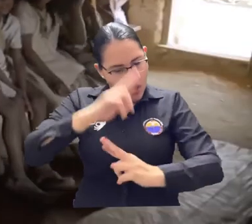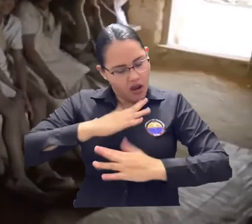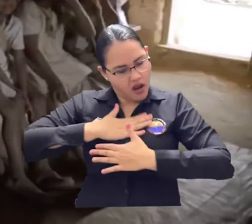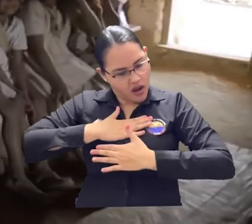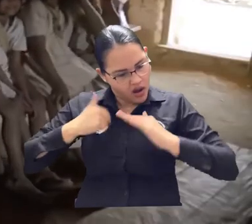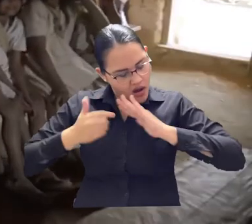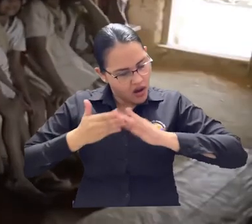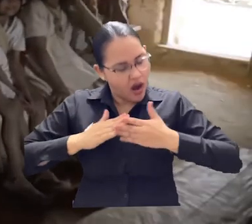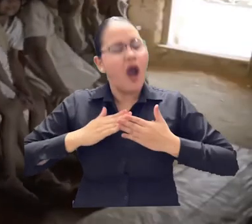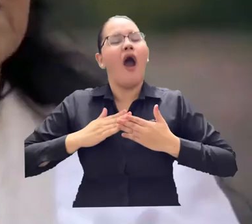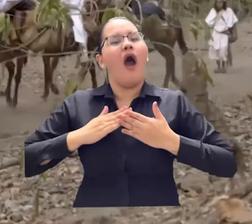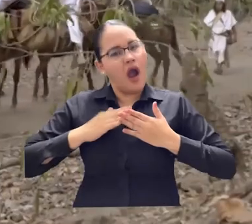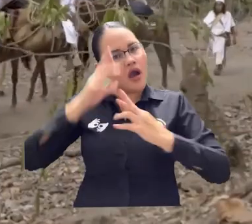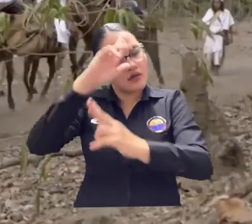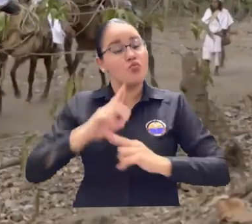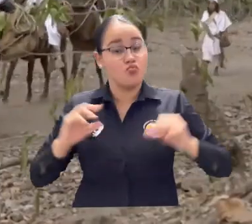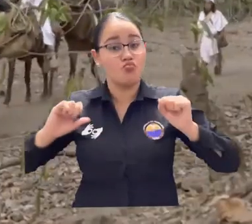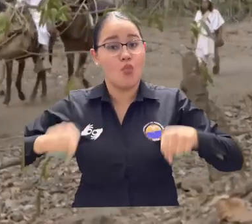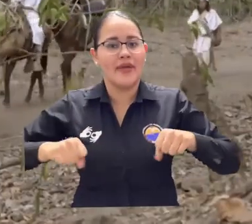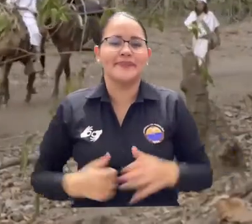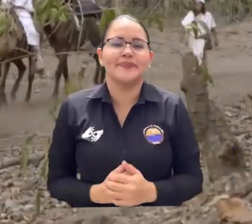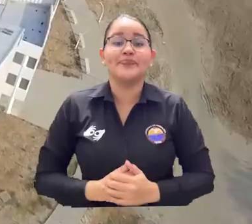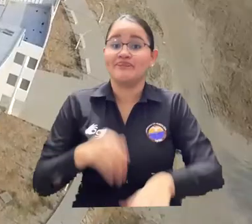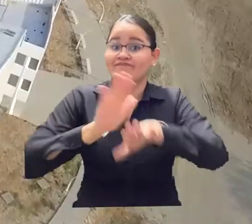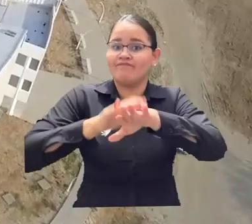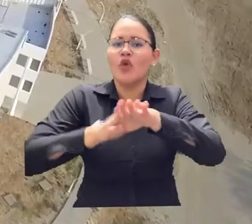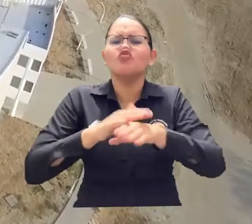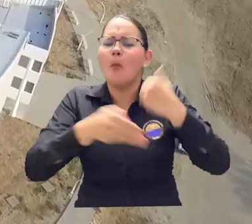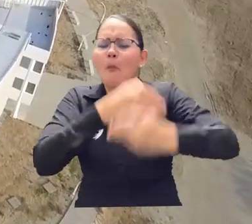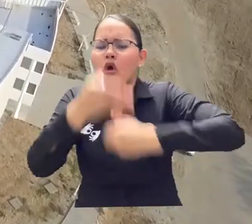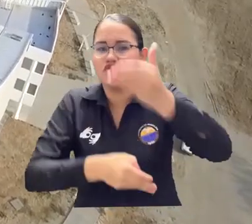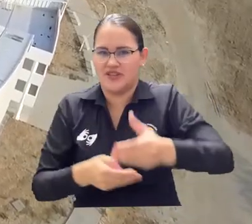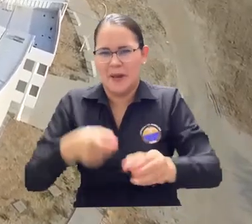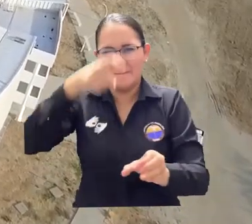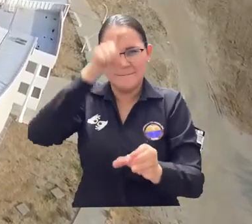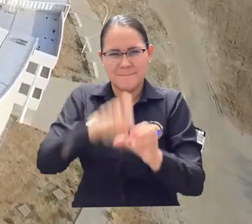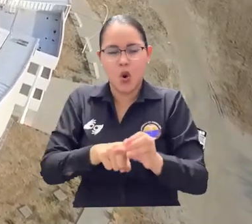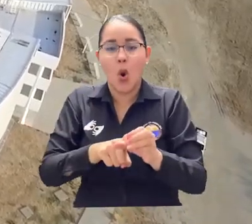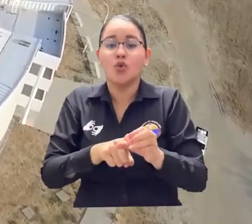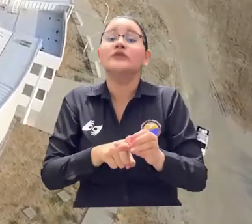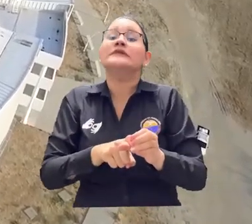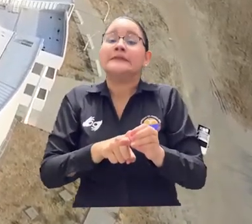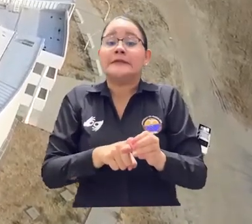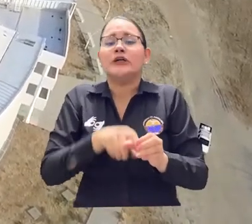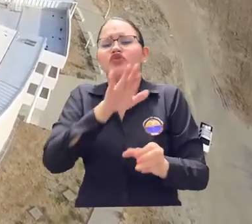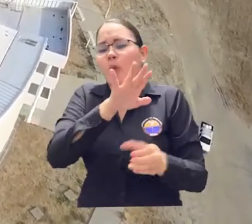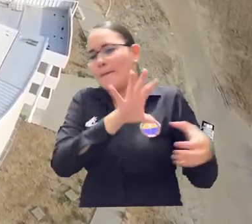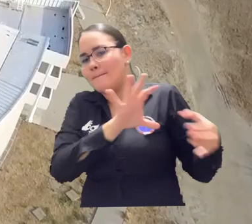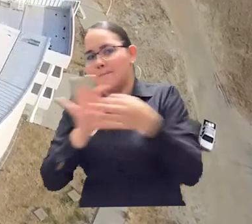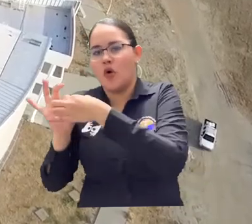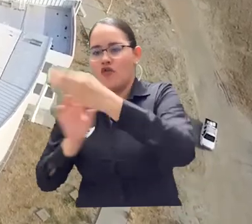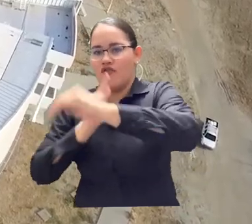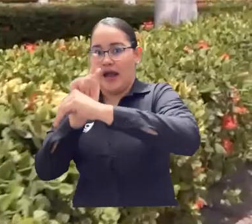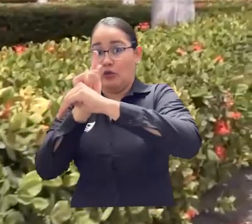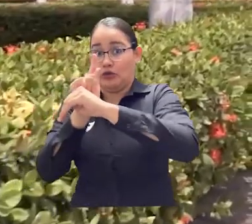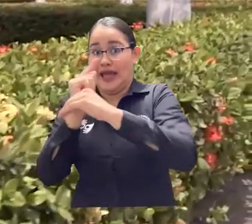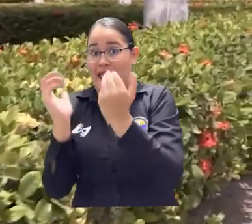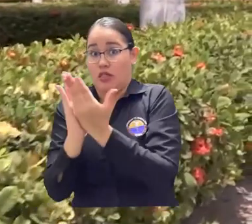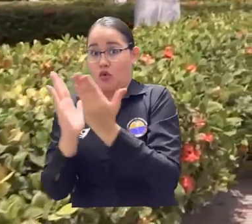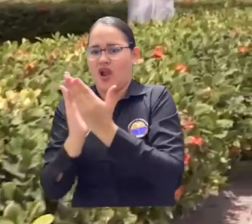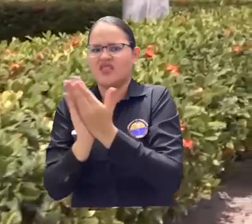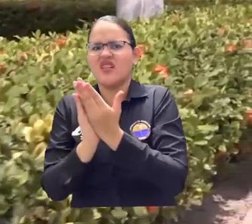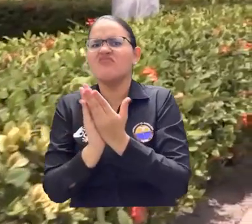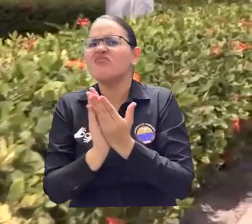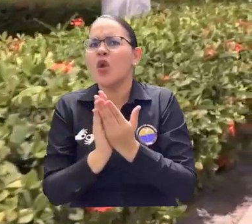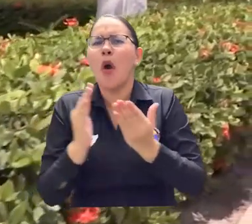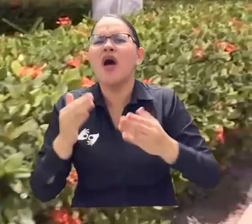doctorado. El proceso de inscripciones y admisión para la primera corte del programa adscrito a la Facultad de Educación se